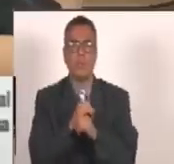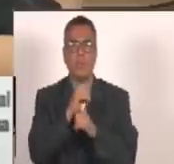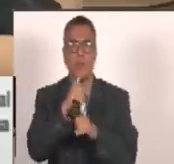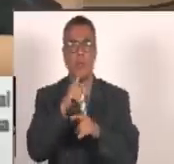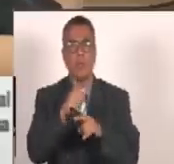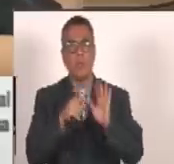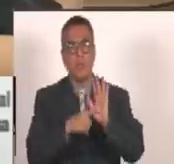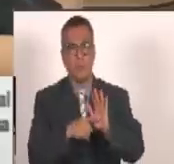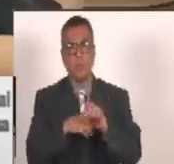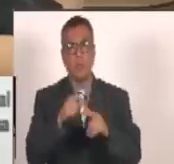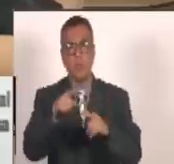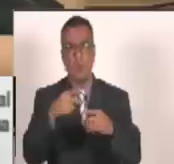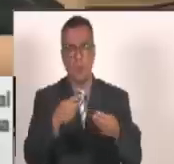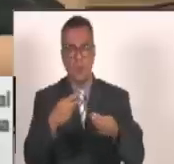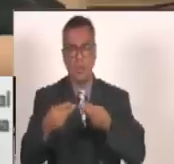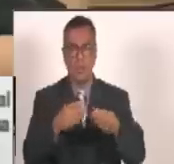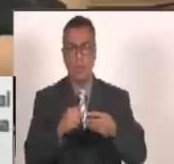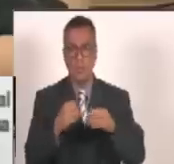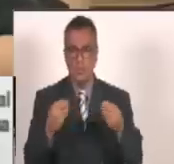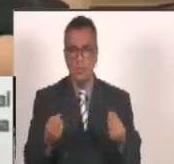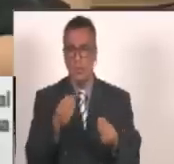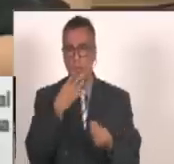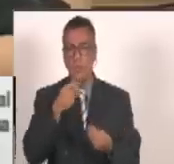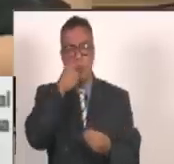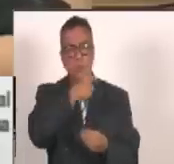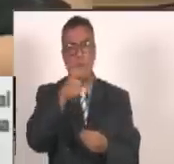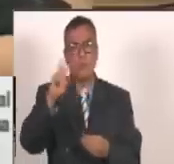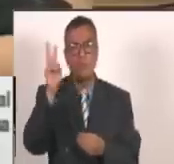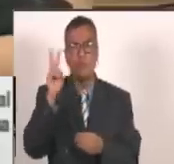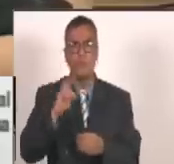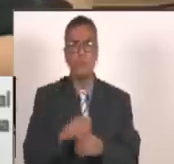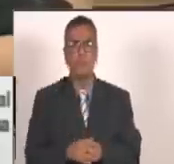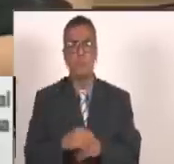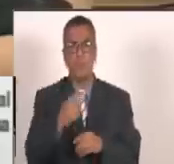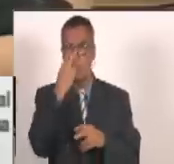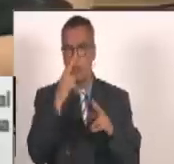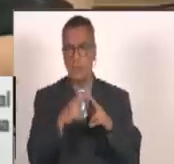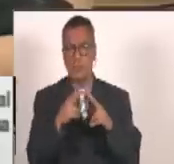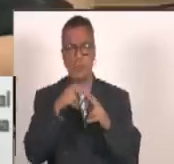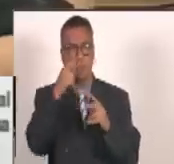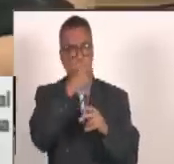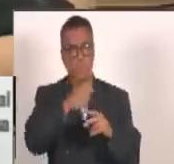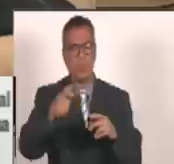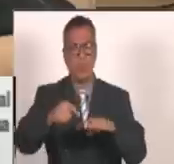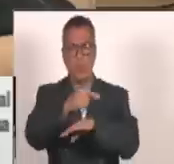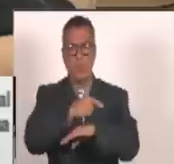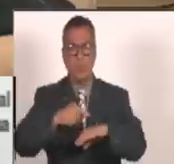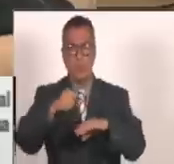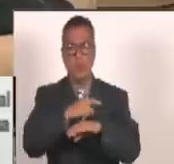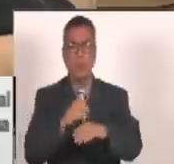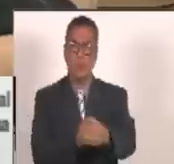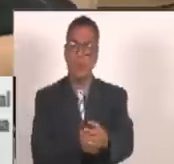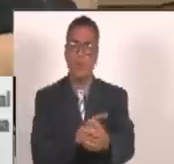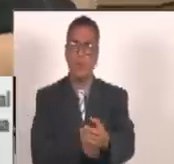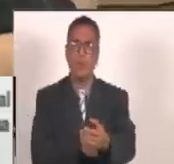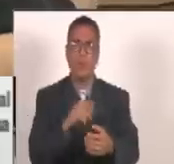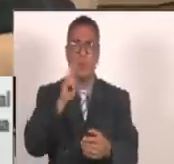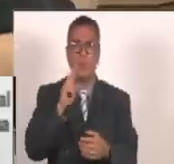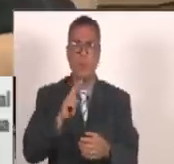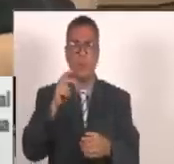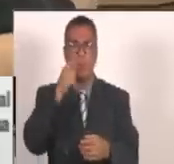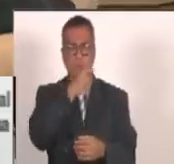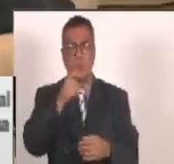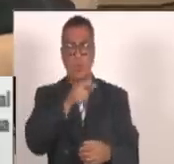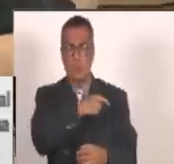para la prosperidad, beneficio y bienestar del pueblo venezolano, visitando pueblos y gobiernos hermanos como la